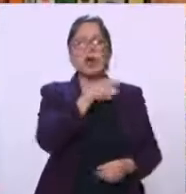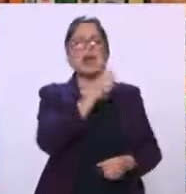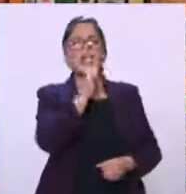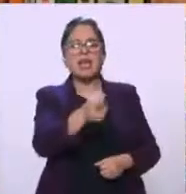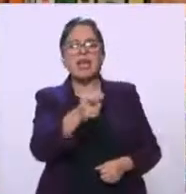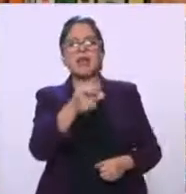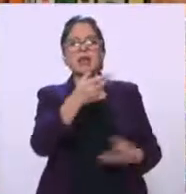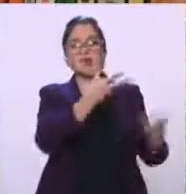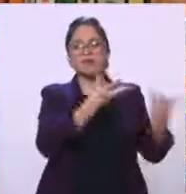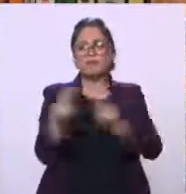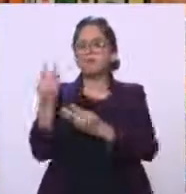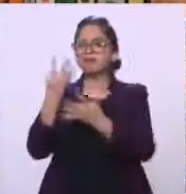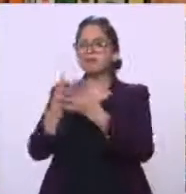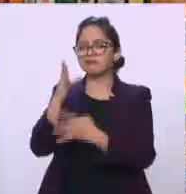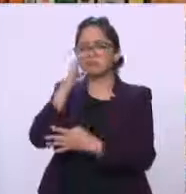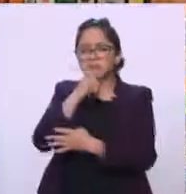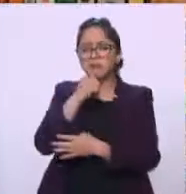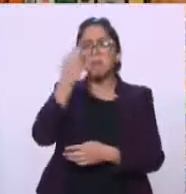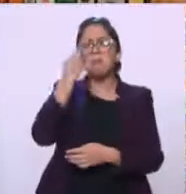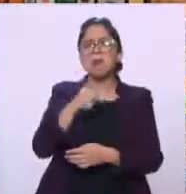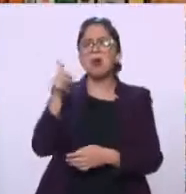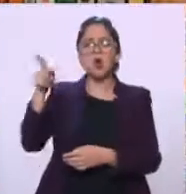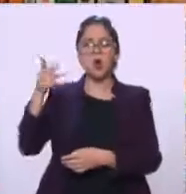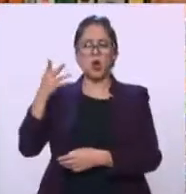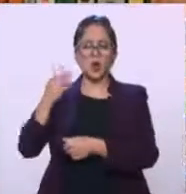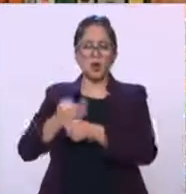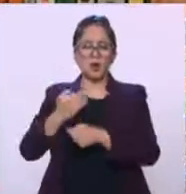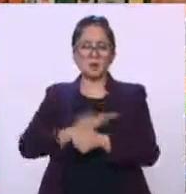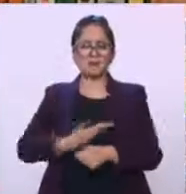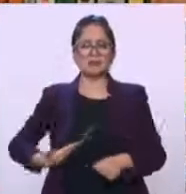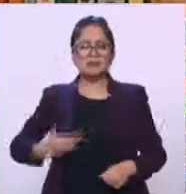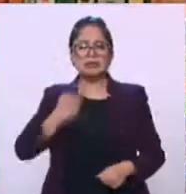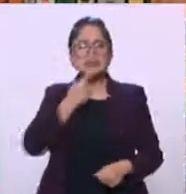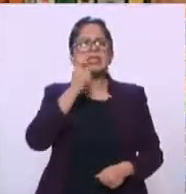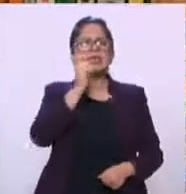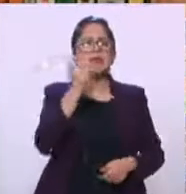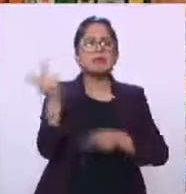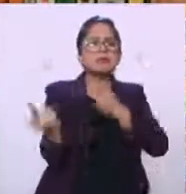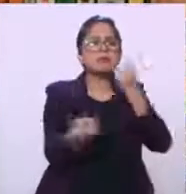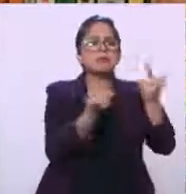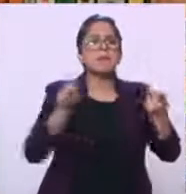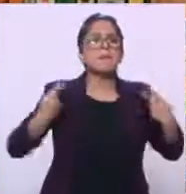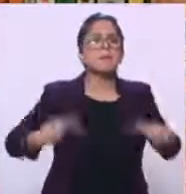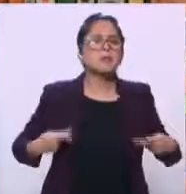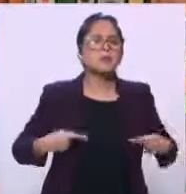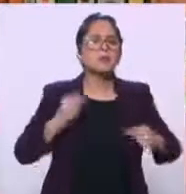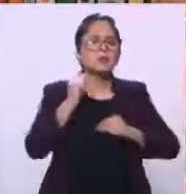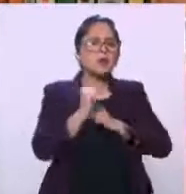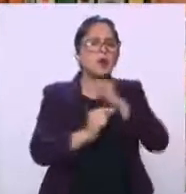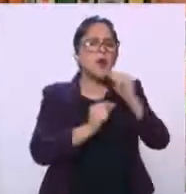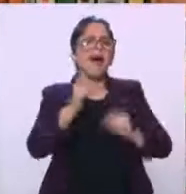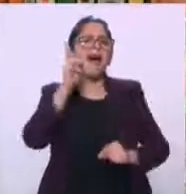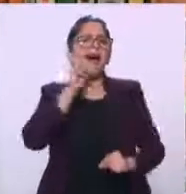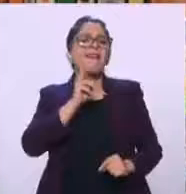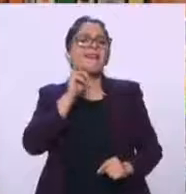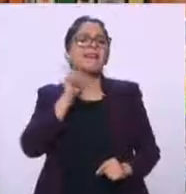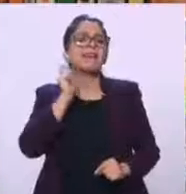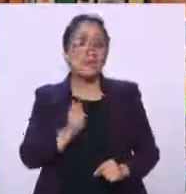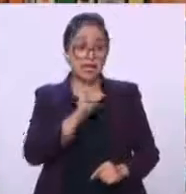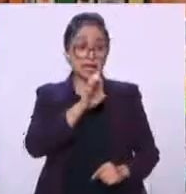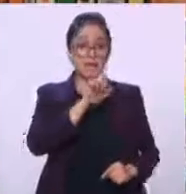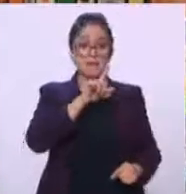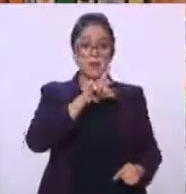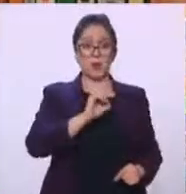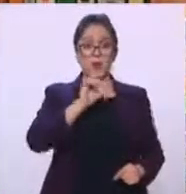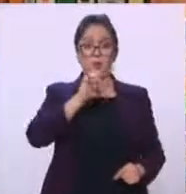legitimidad con respecto al respaldo del pueblo, pero las cosas se van a ir dando por su propio peso. Emilio Lozoya apenas empezó a hablar y